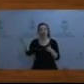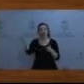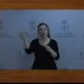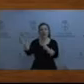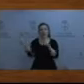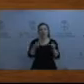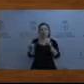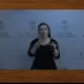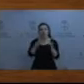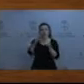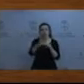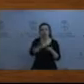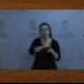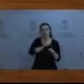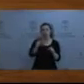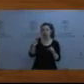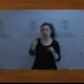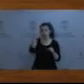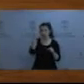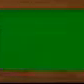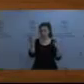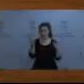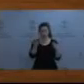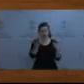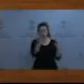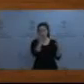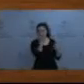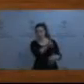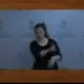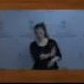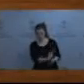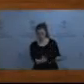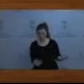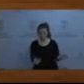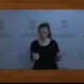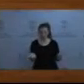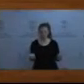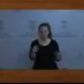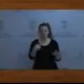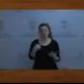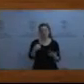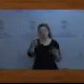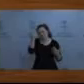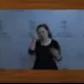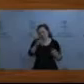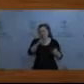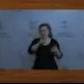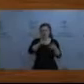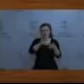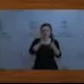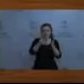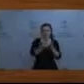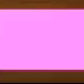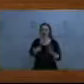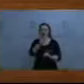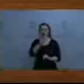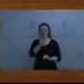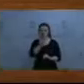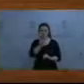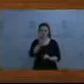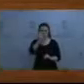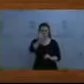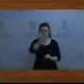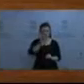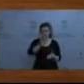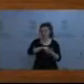eso tampoco les gusta. Y, miren, todos reconocemos la complejidad del sistema, pero el